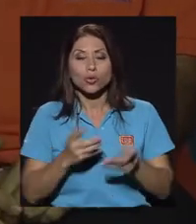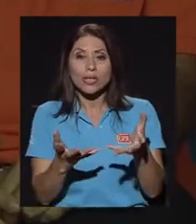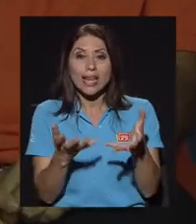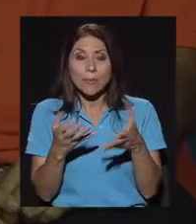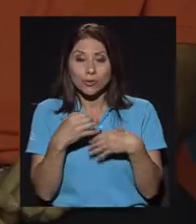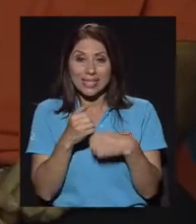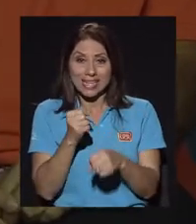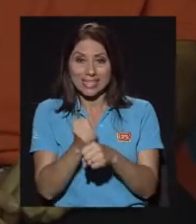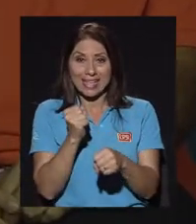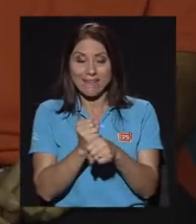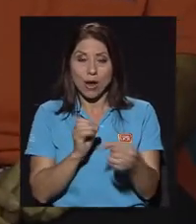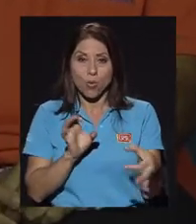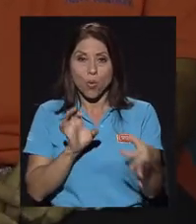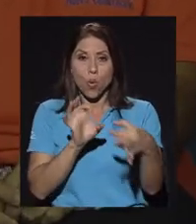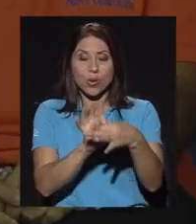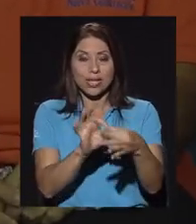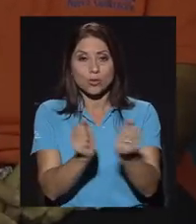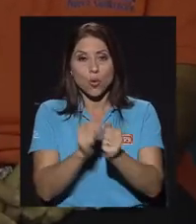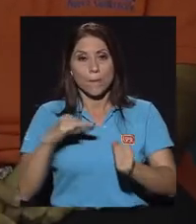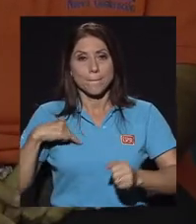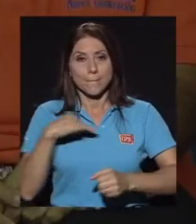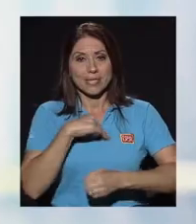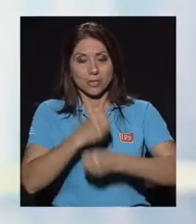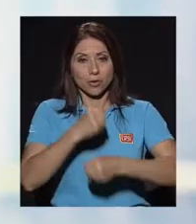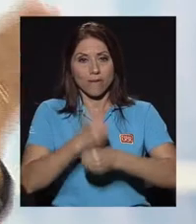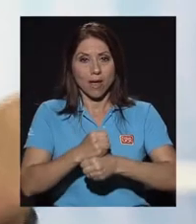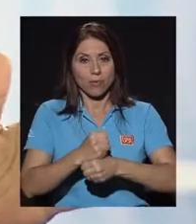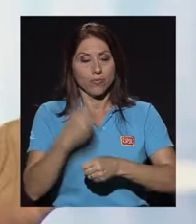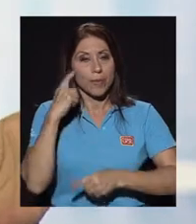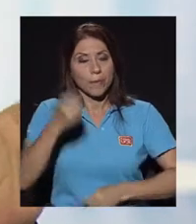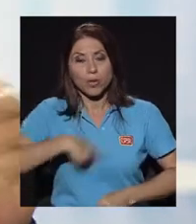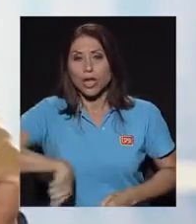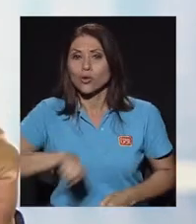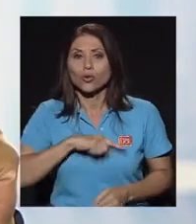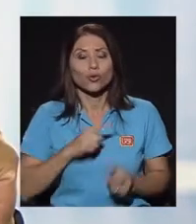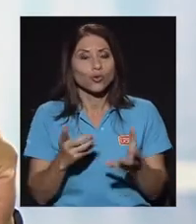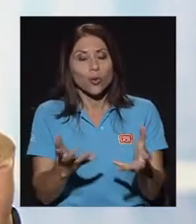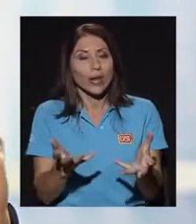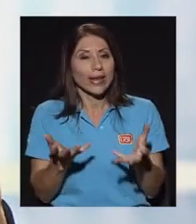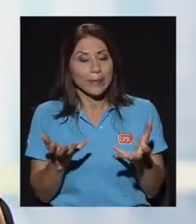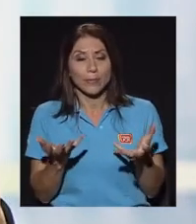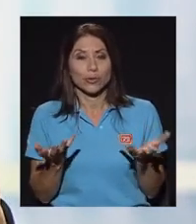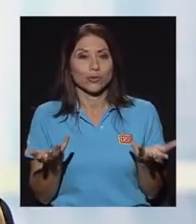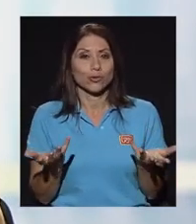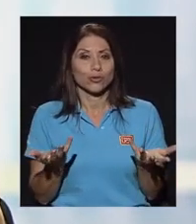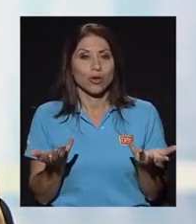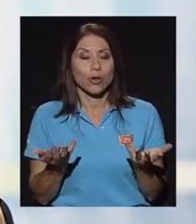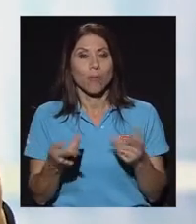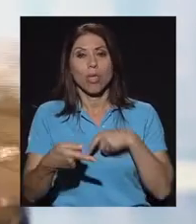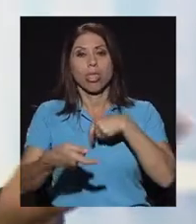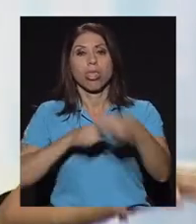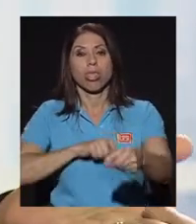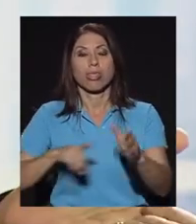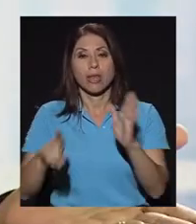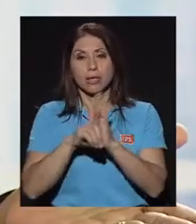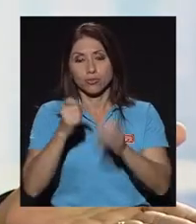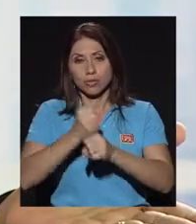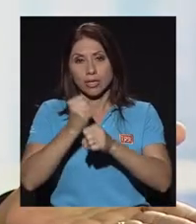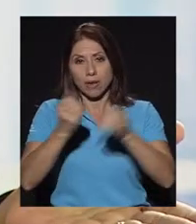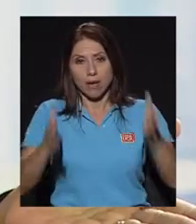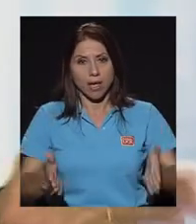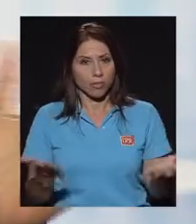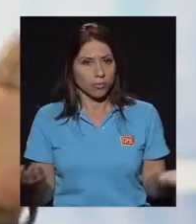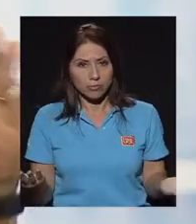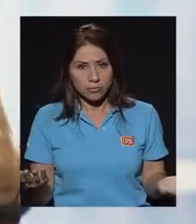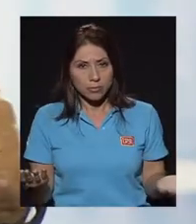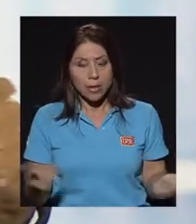hacer en coordinación con el Ministerio de Trabajo, porque tampoco queremos atropellar los derechos del trabajador,